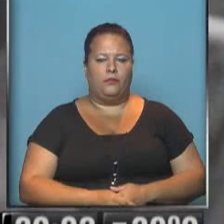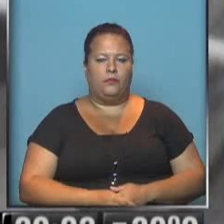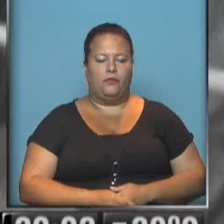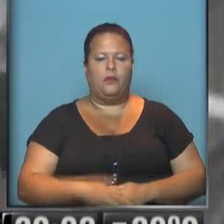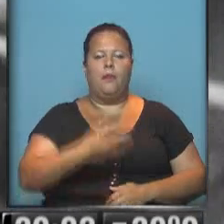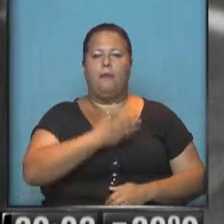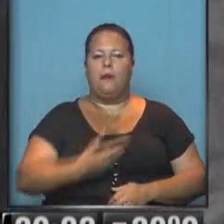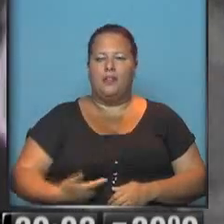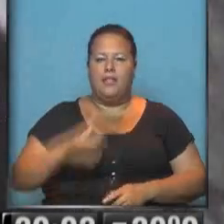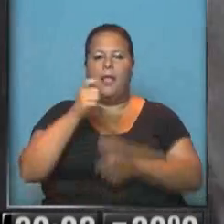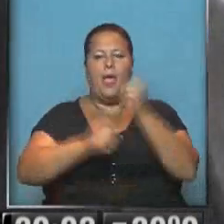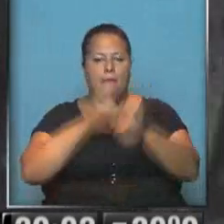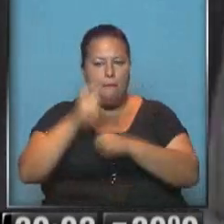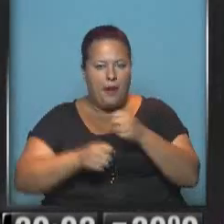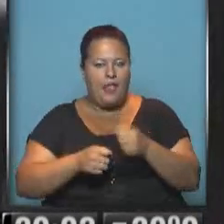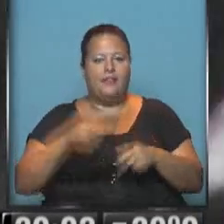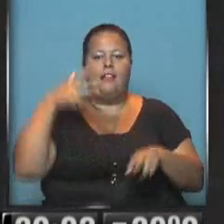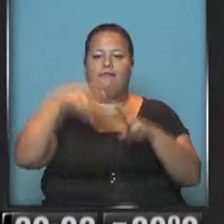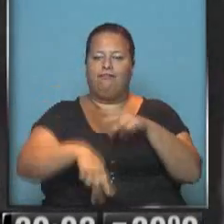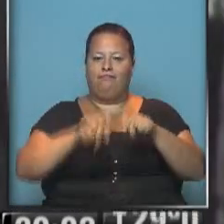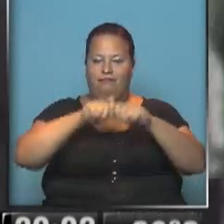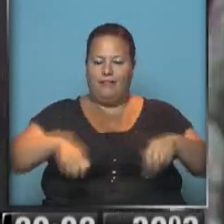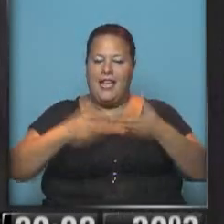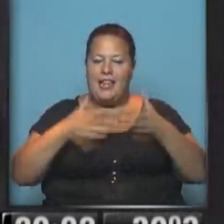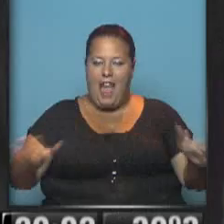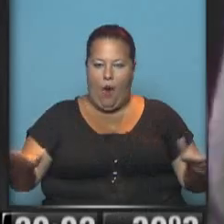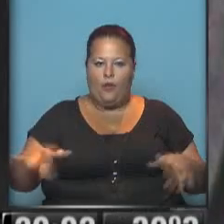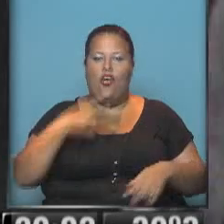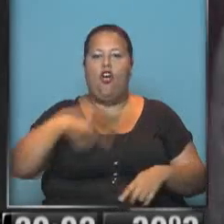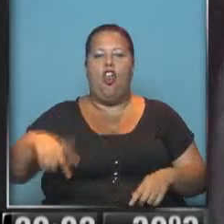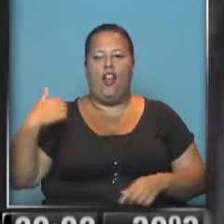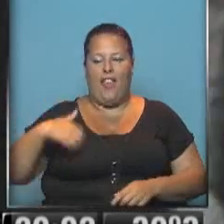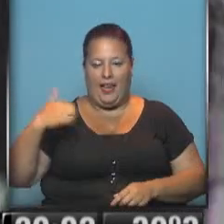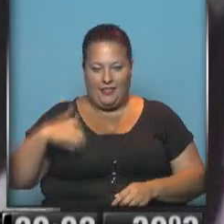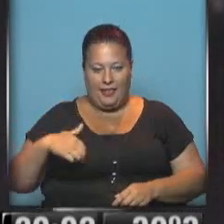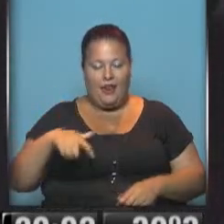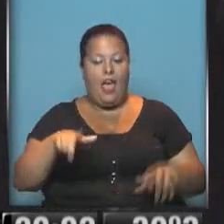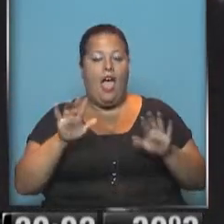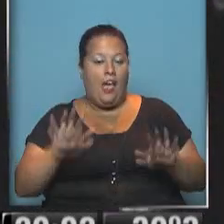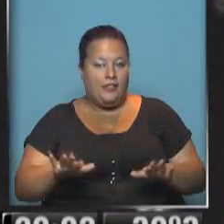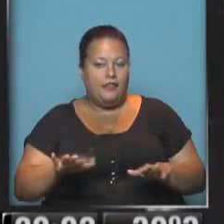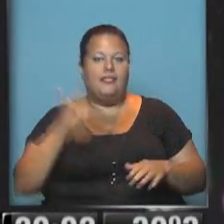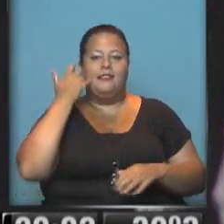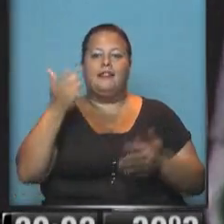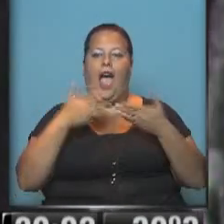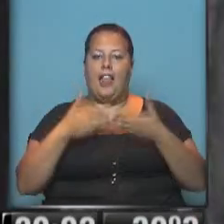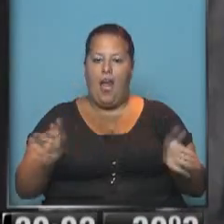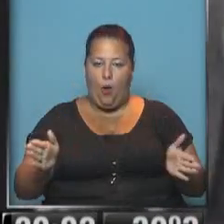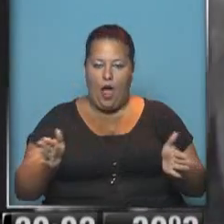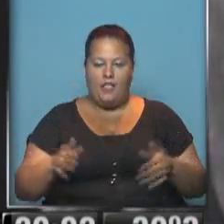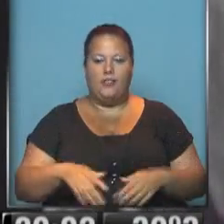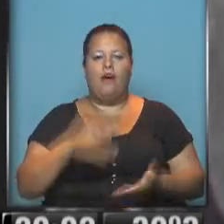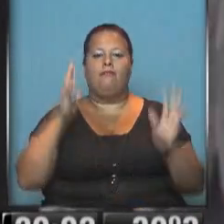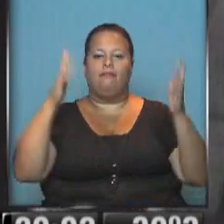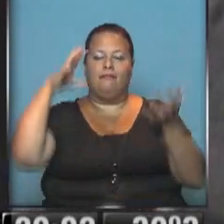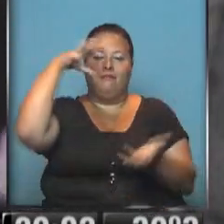autoridades y la empresa procede a cortar la cinta con los colores nacionales. De esta manera, queda así inaugurada una